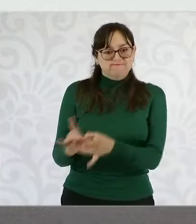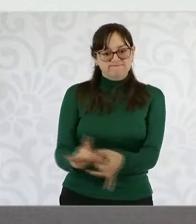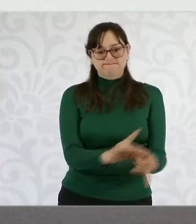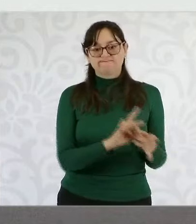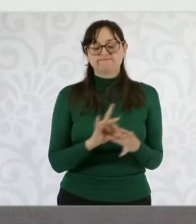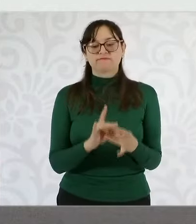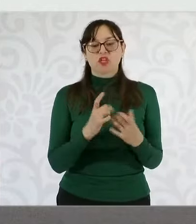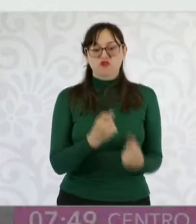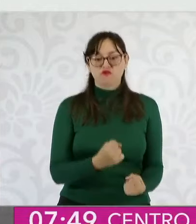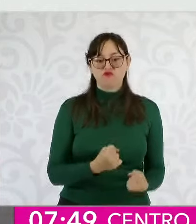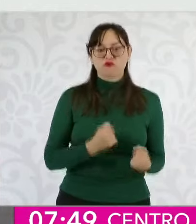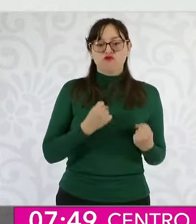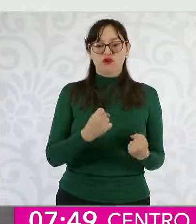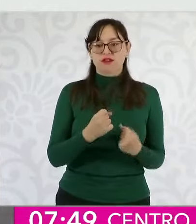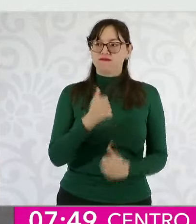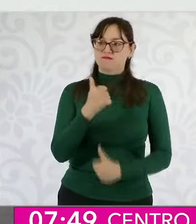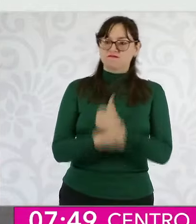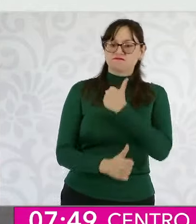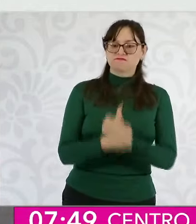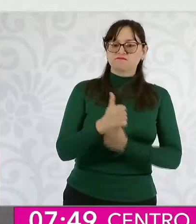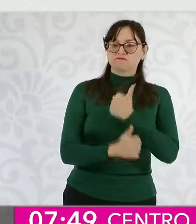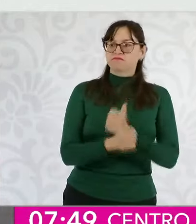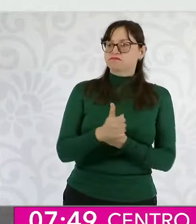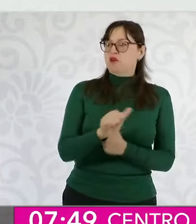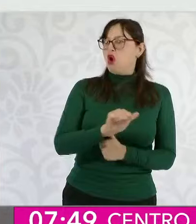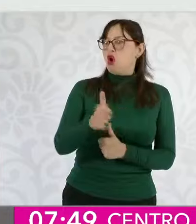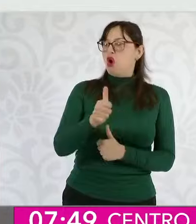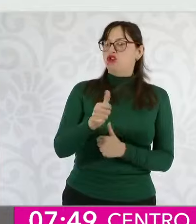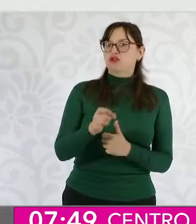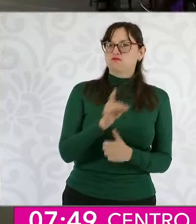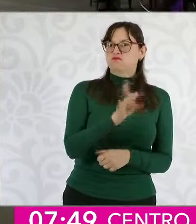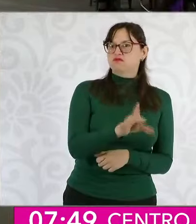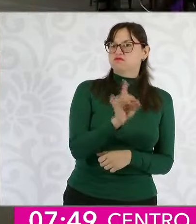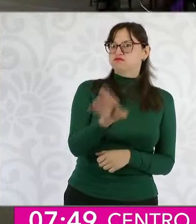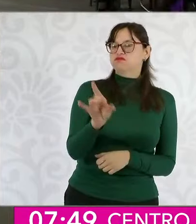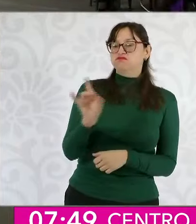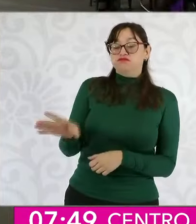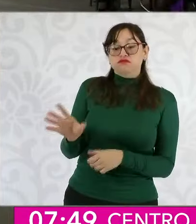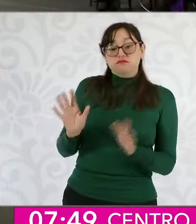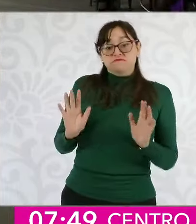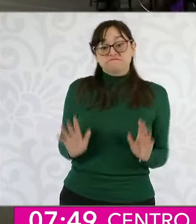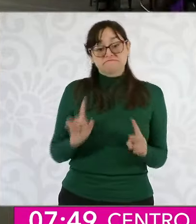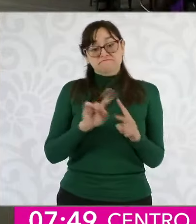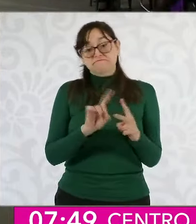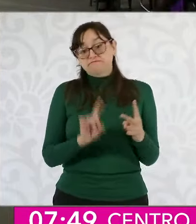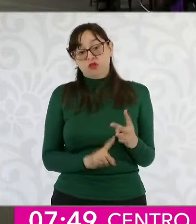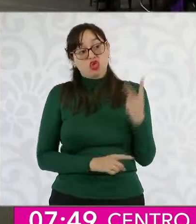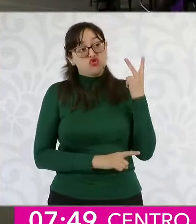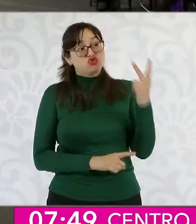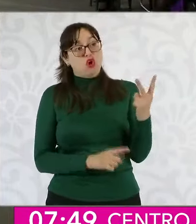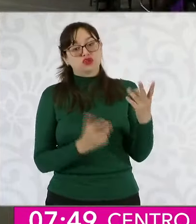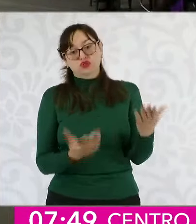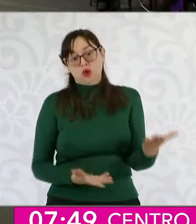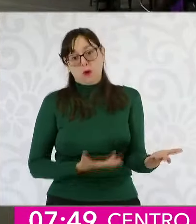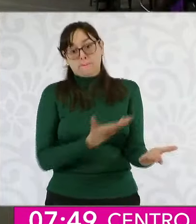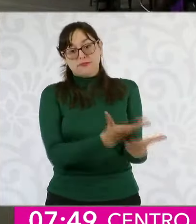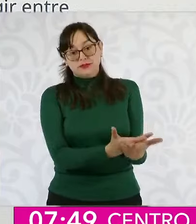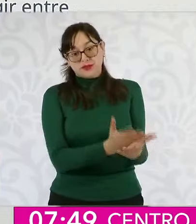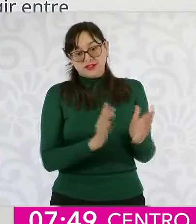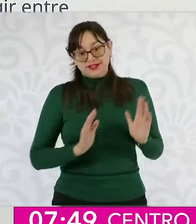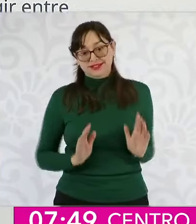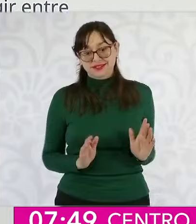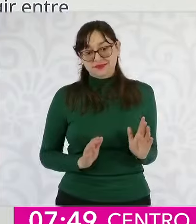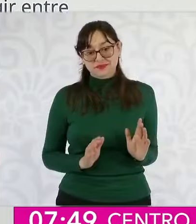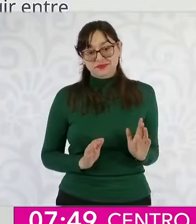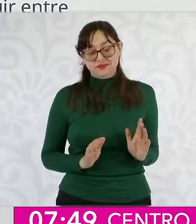preparada para liderar el futuro y competir con otras regiones. México, por supuesto, y nos pidió ya la